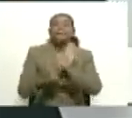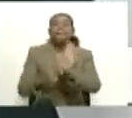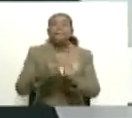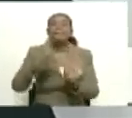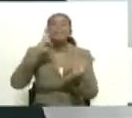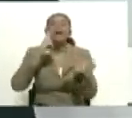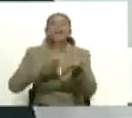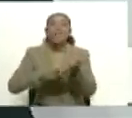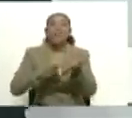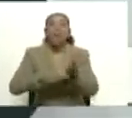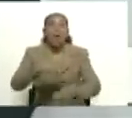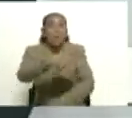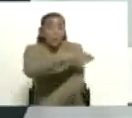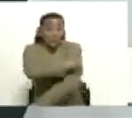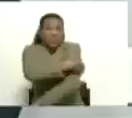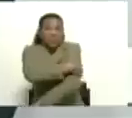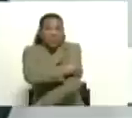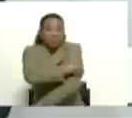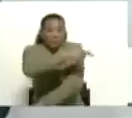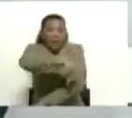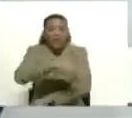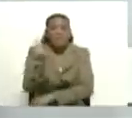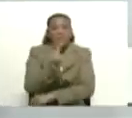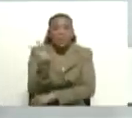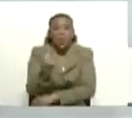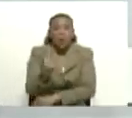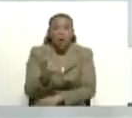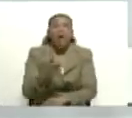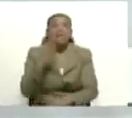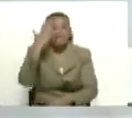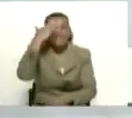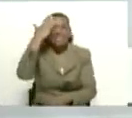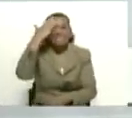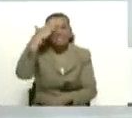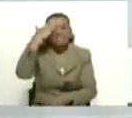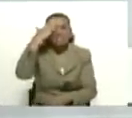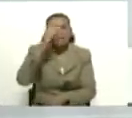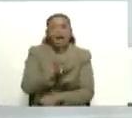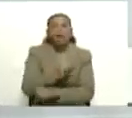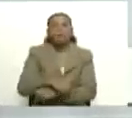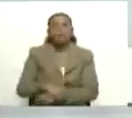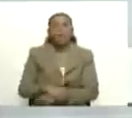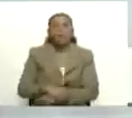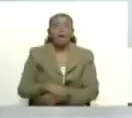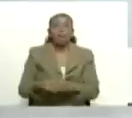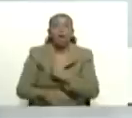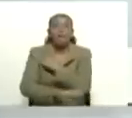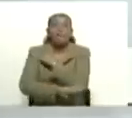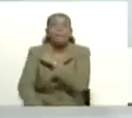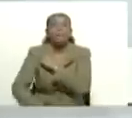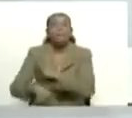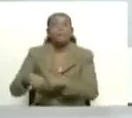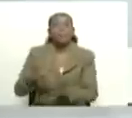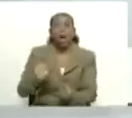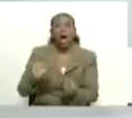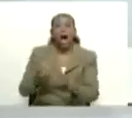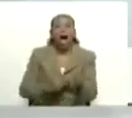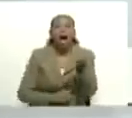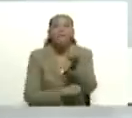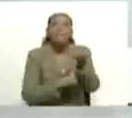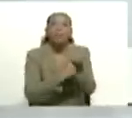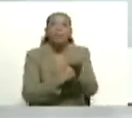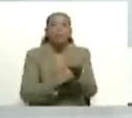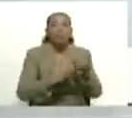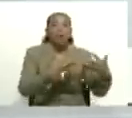decir, la oposición venezolana es cómplice de traición a la patria. Son cómplices de traición a